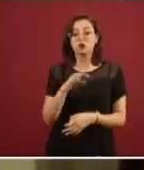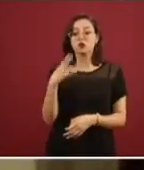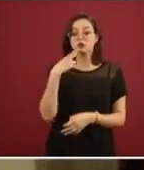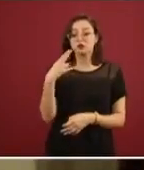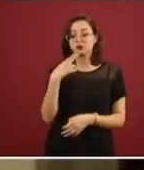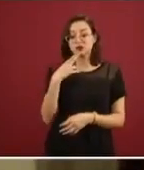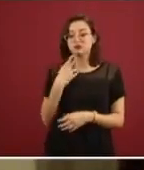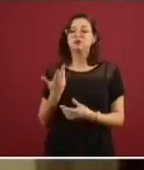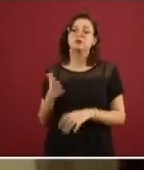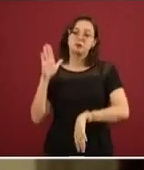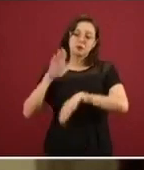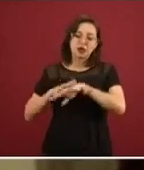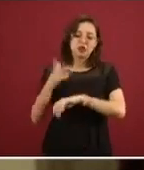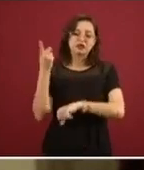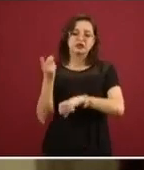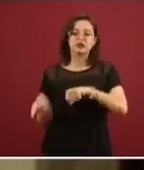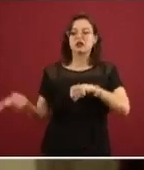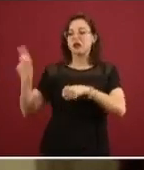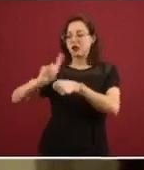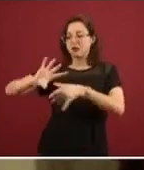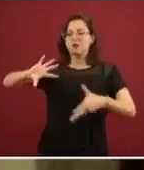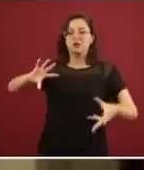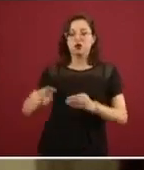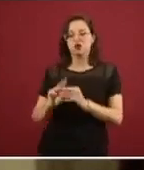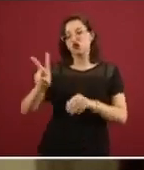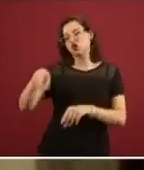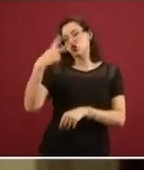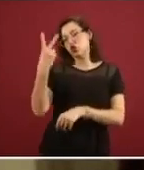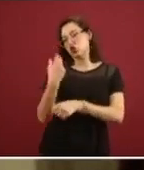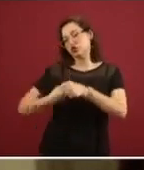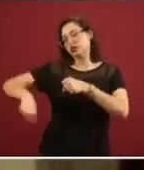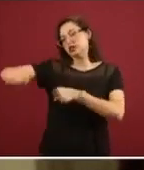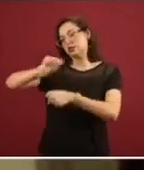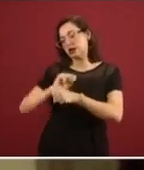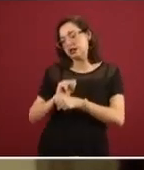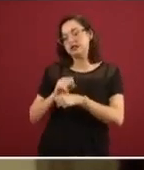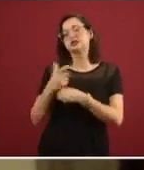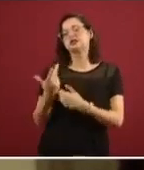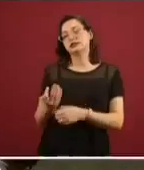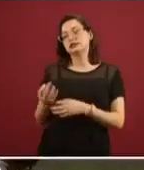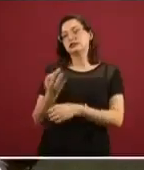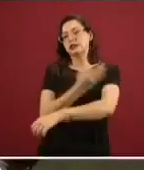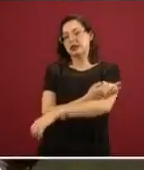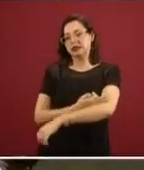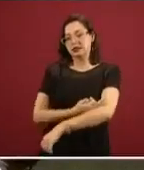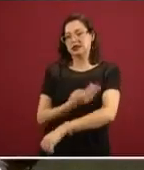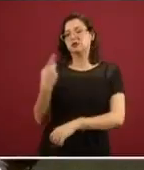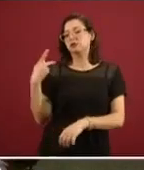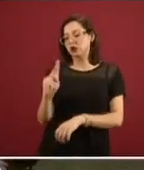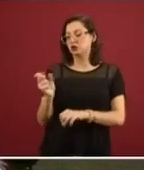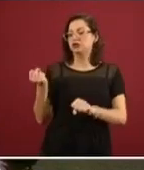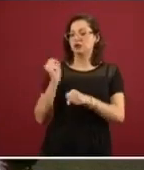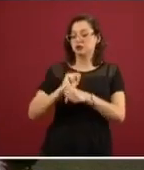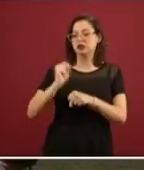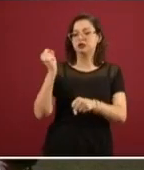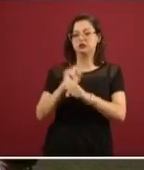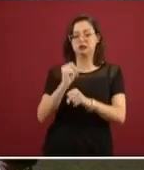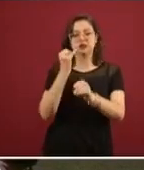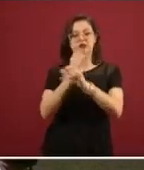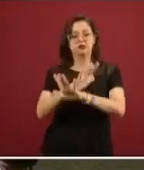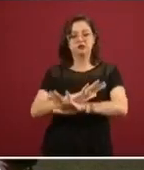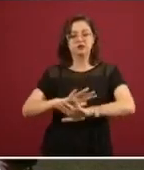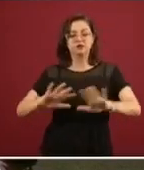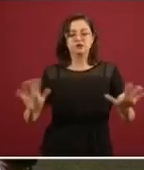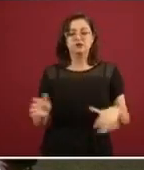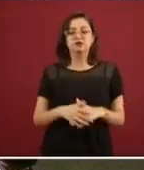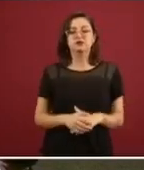unos cuantos días más, por eso tiene ese retraso, pero todas las semanas vamos a estar actualizando estas estimaciones.